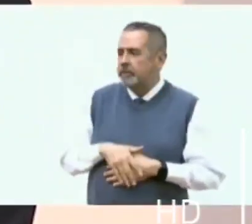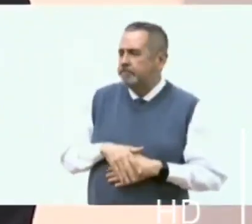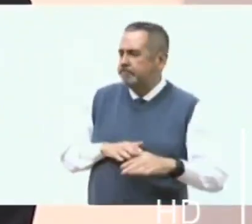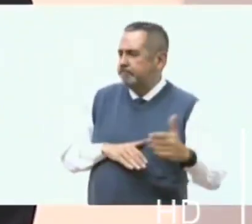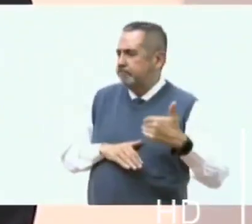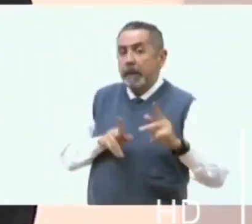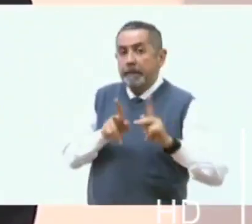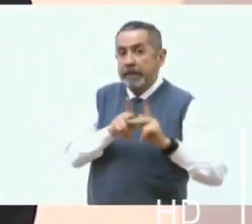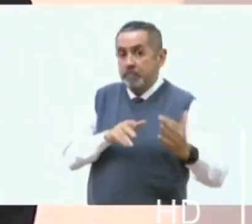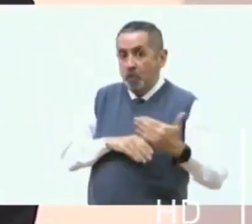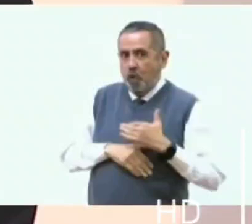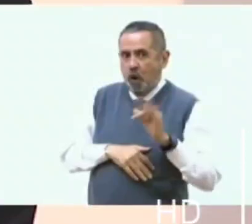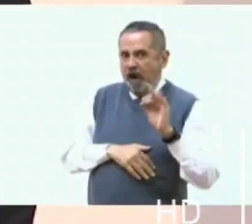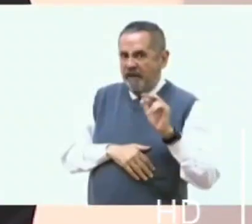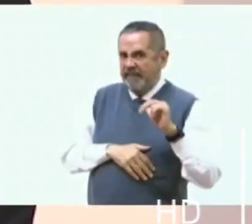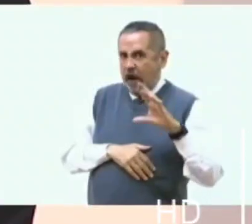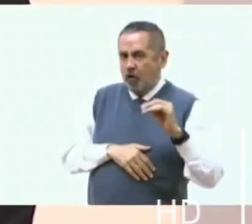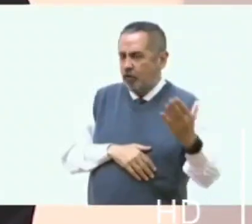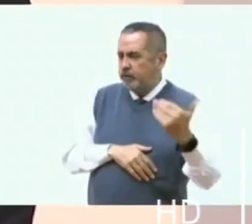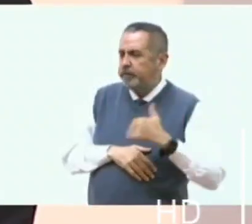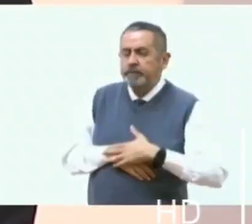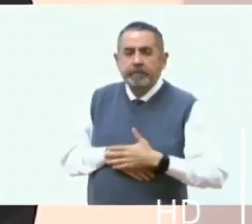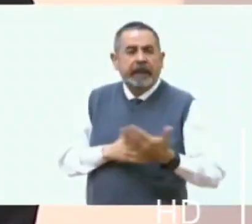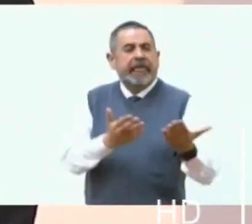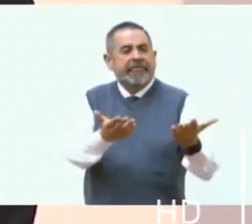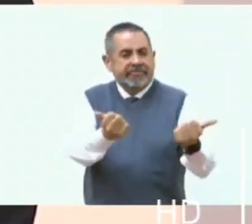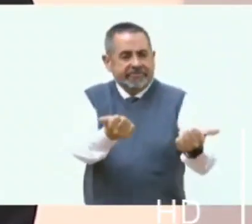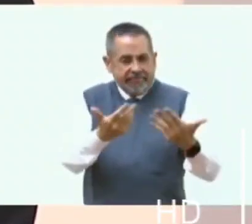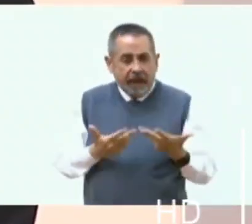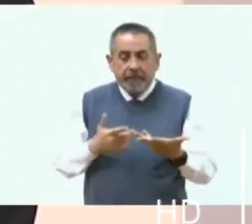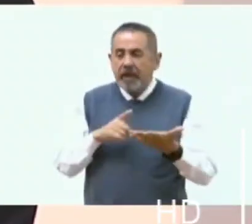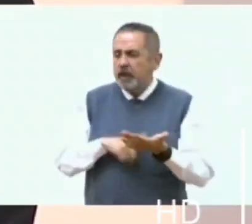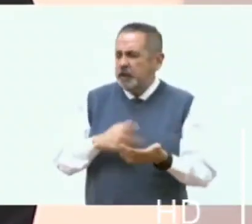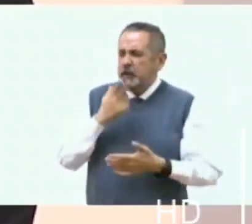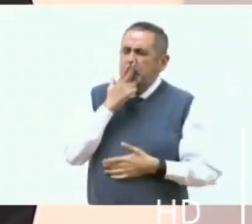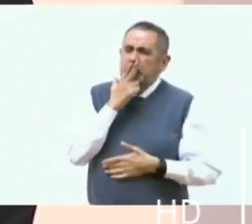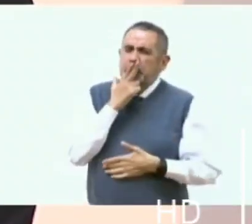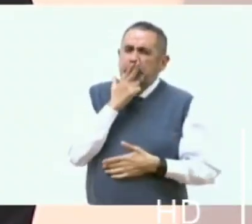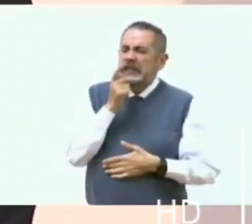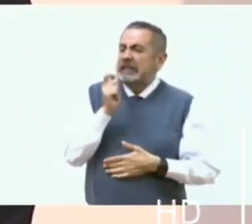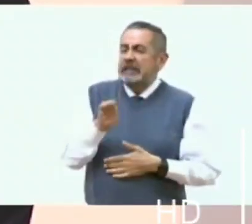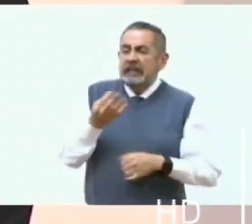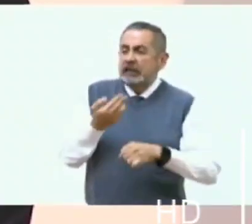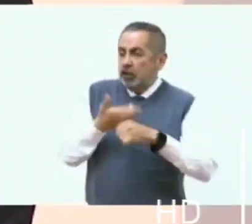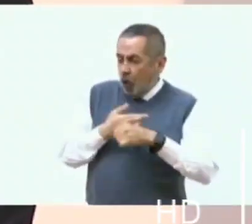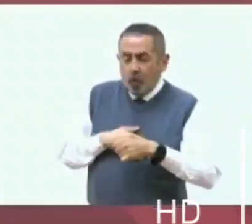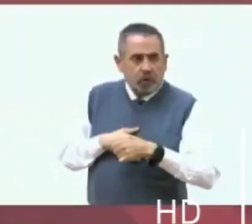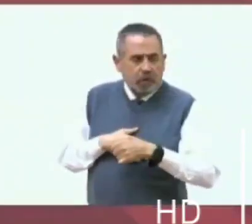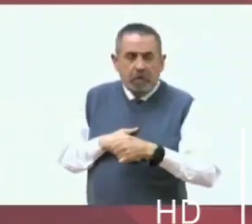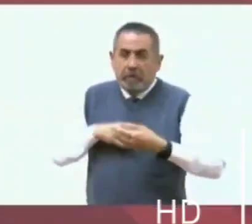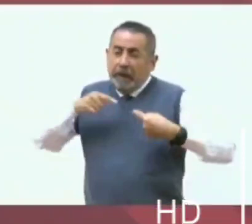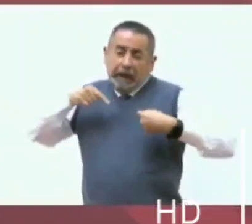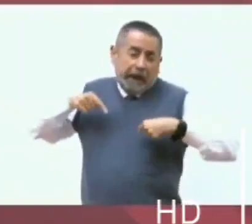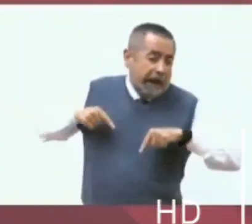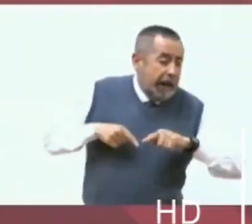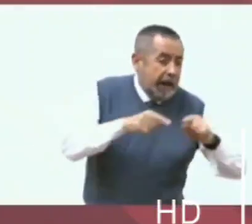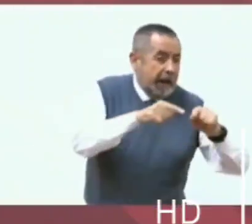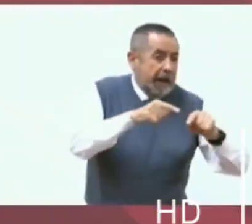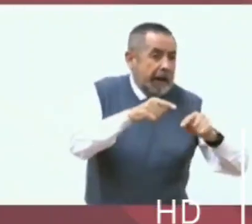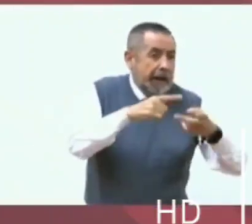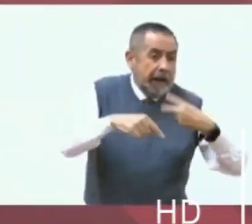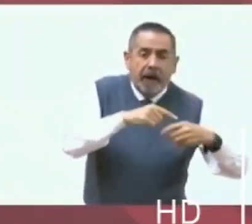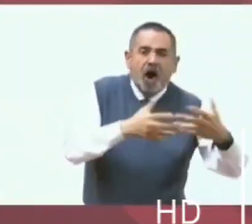Franco, ordenándole llevar ante él el tesoro. Chico se fue y después de un